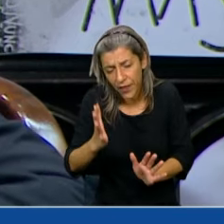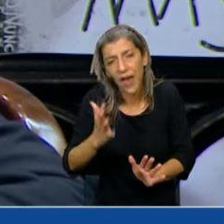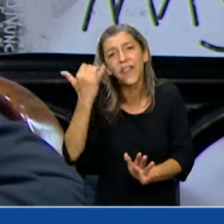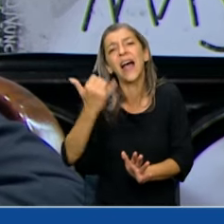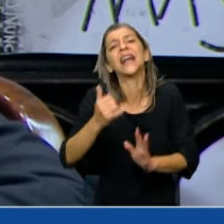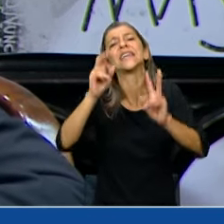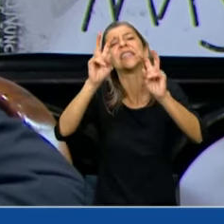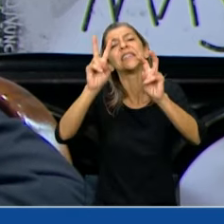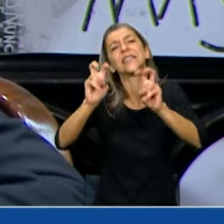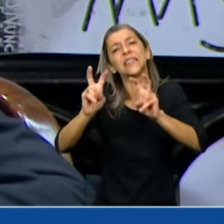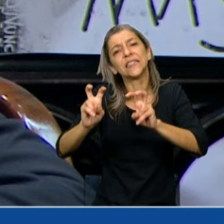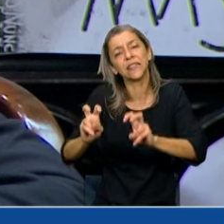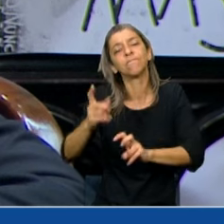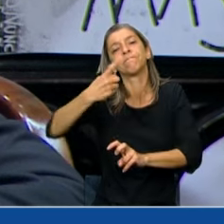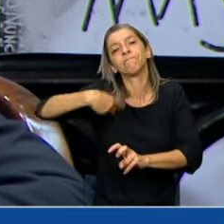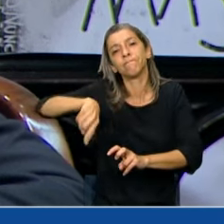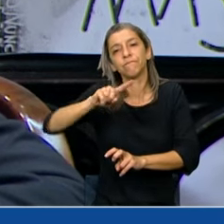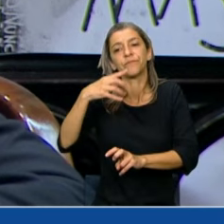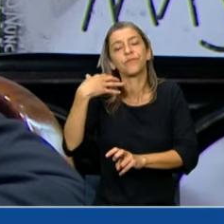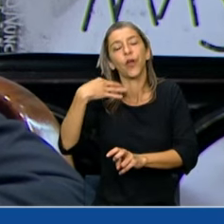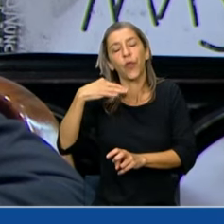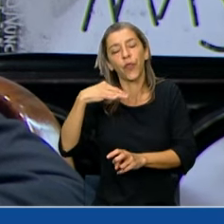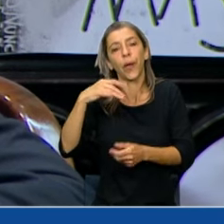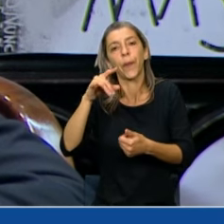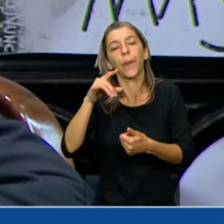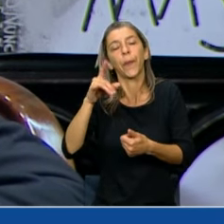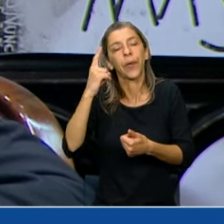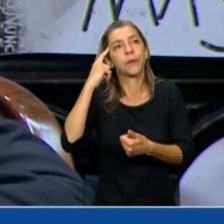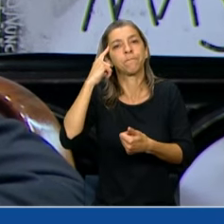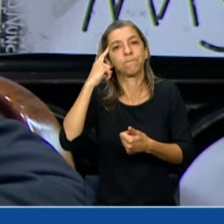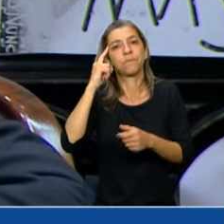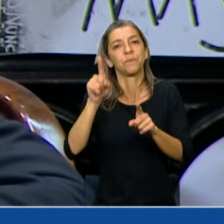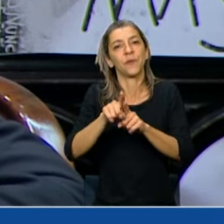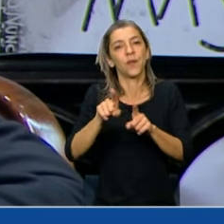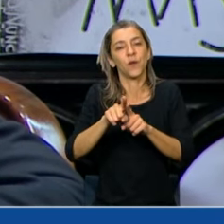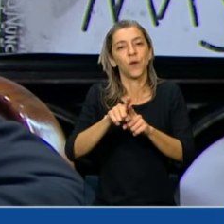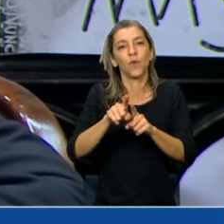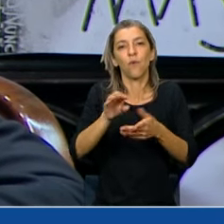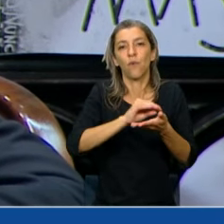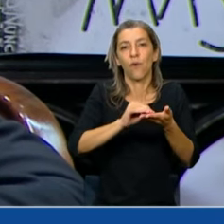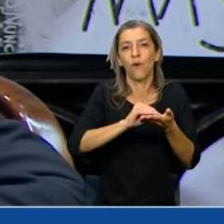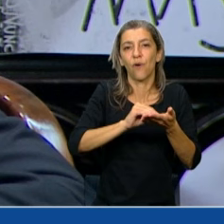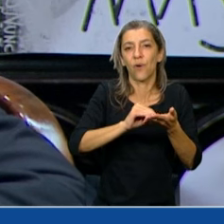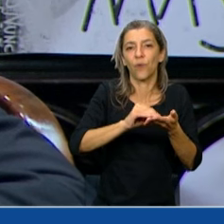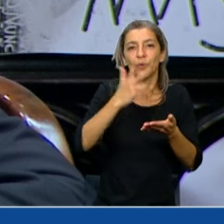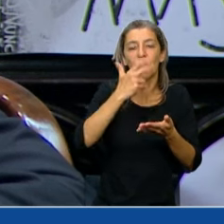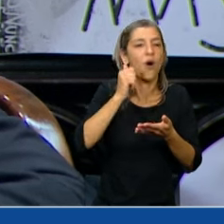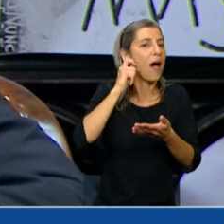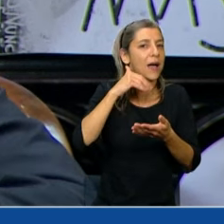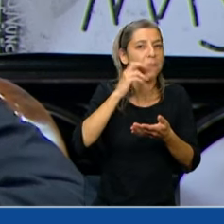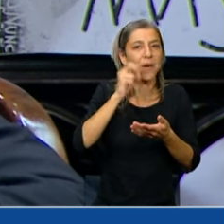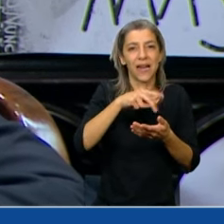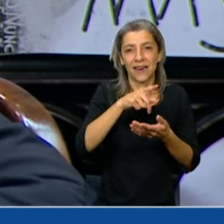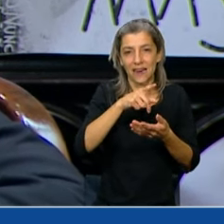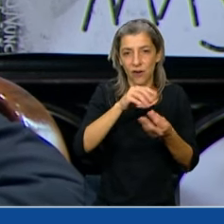temas que tenemos que tomar del ejemplo que daba el compañero hman empezar